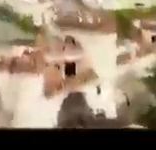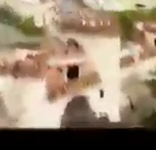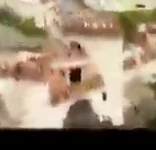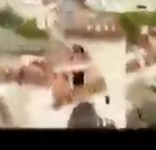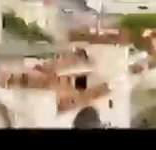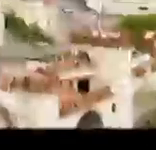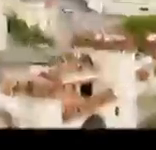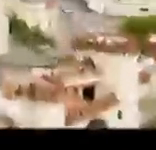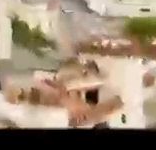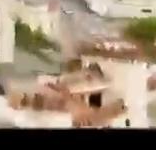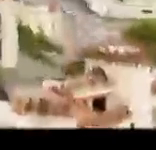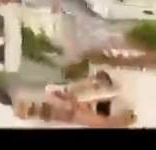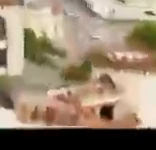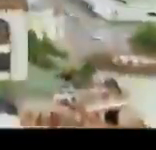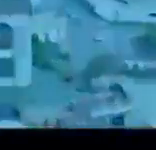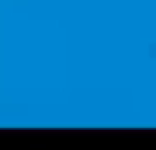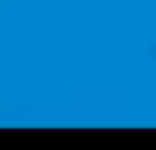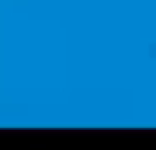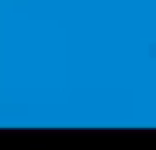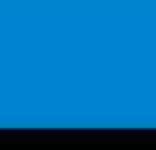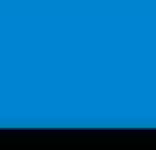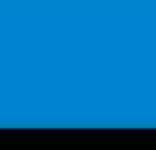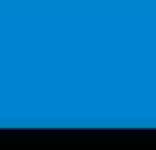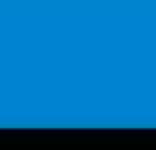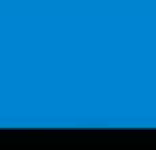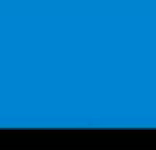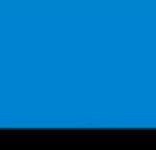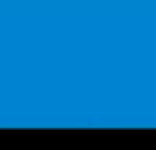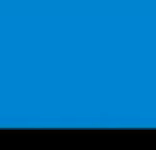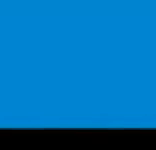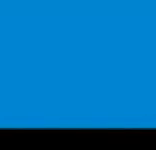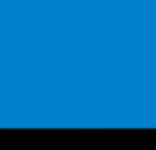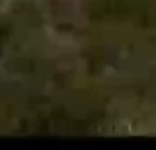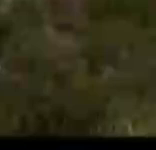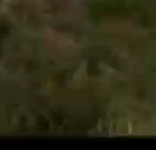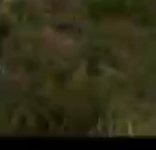también. ¿Y tú? ¿Qué planes tienes con CNT?